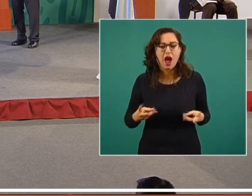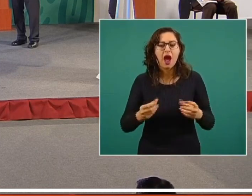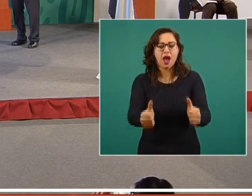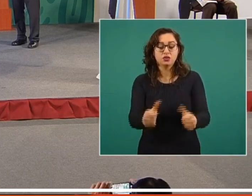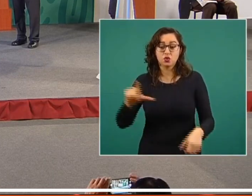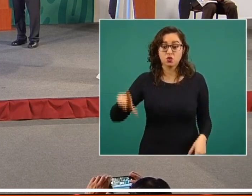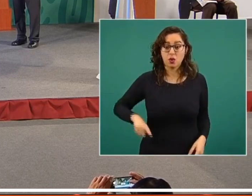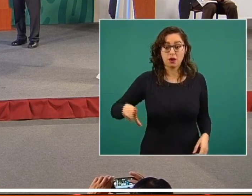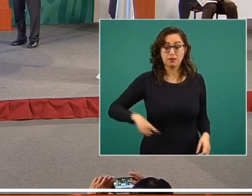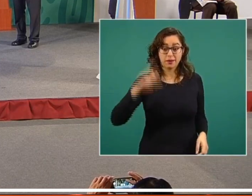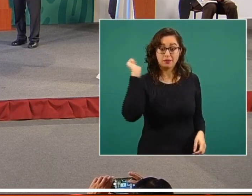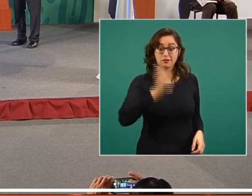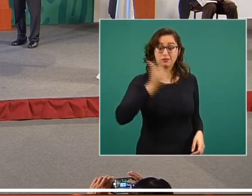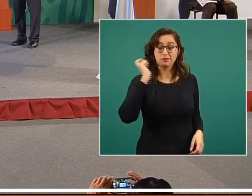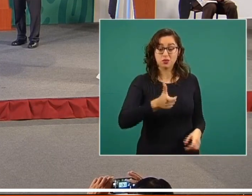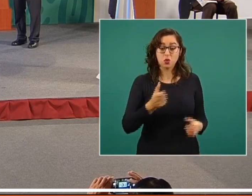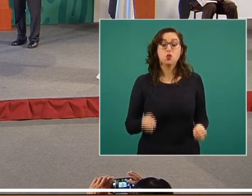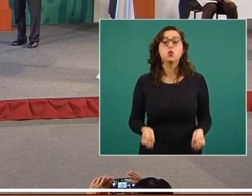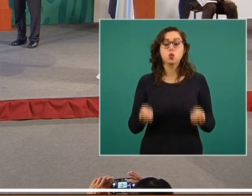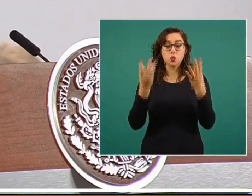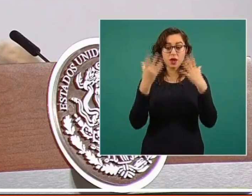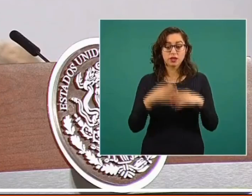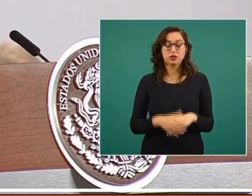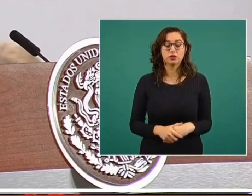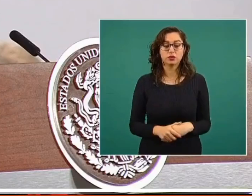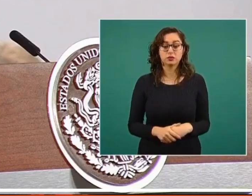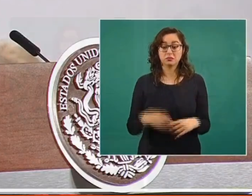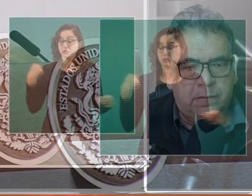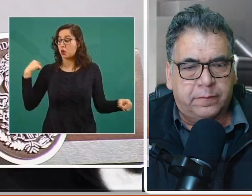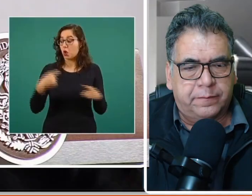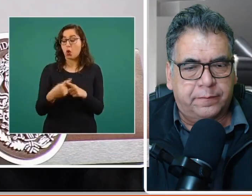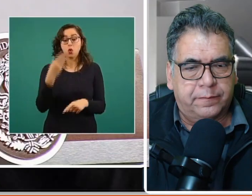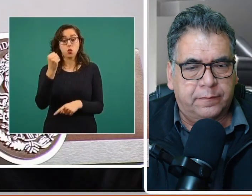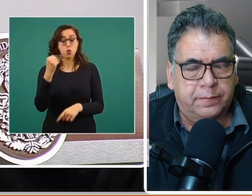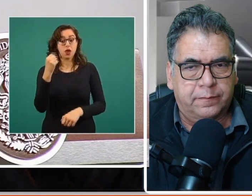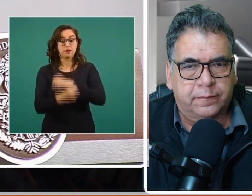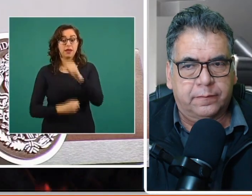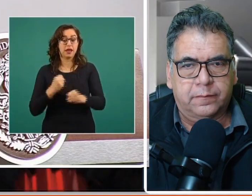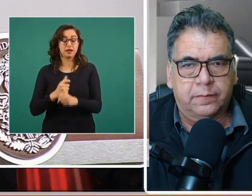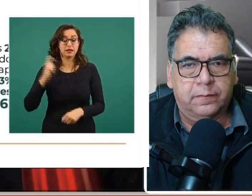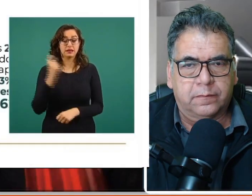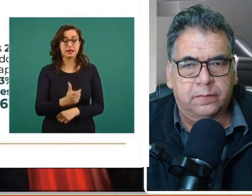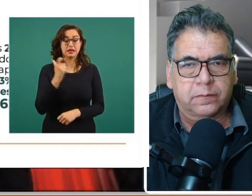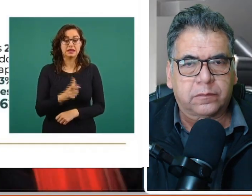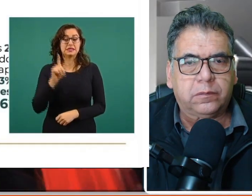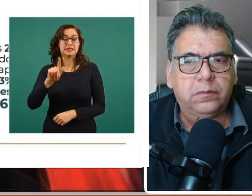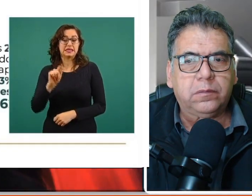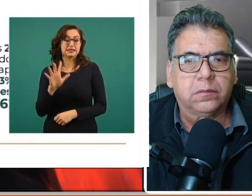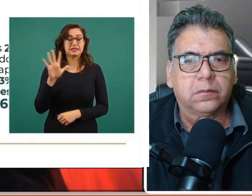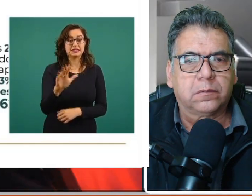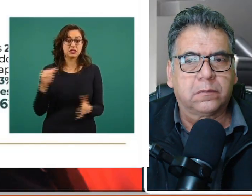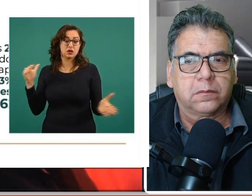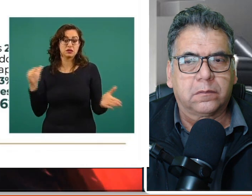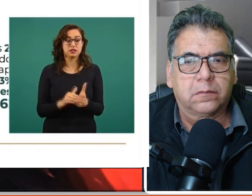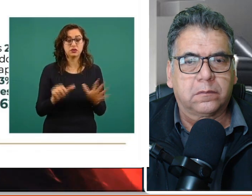pagando precisamente en estos últimos 9 años, un total de